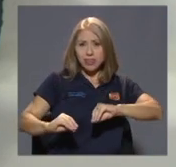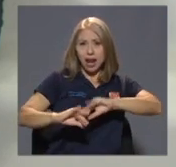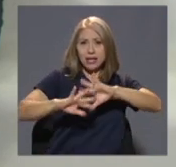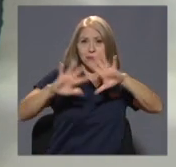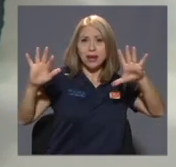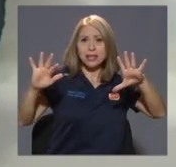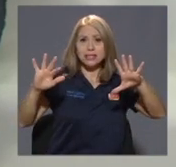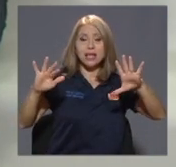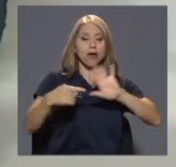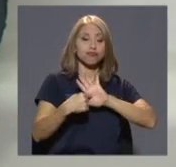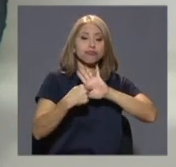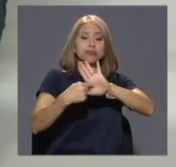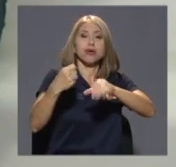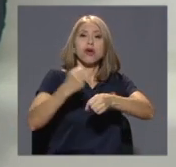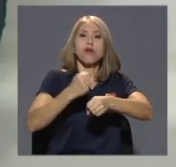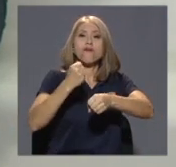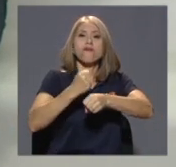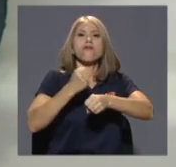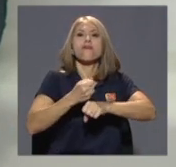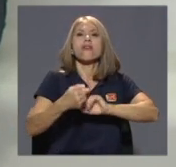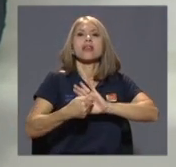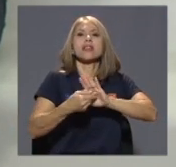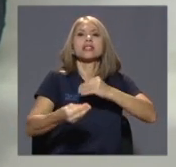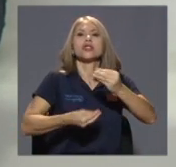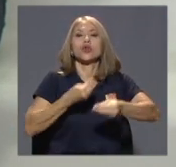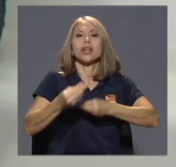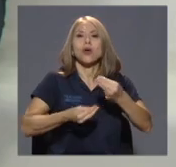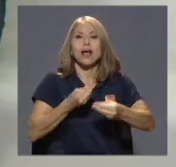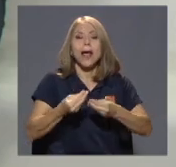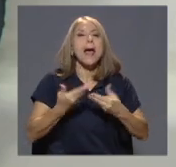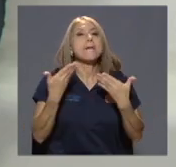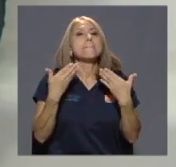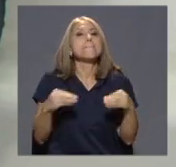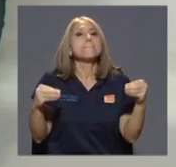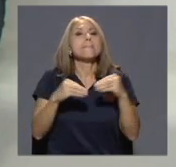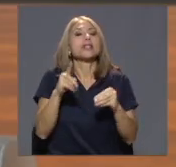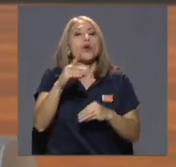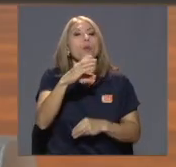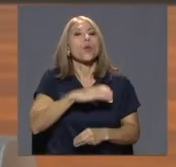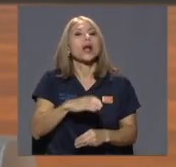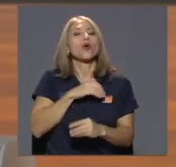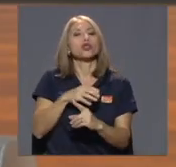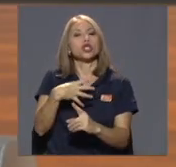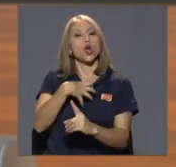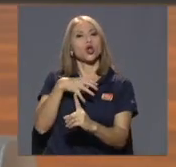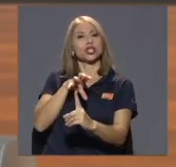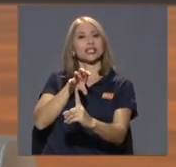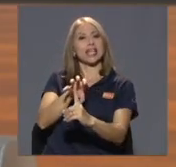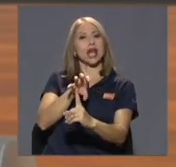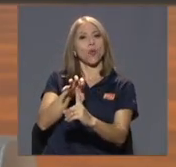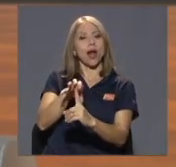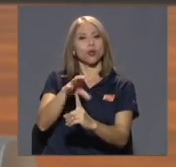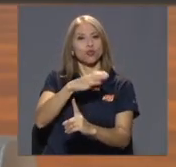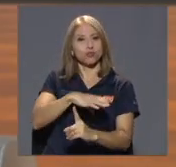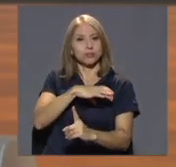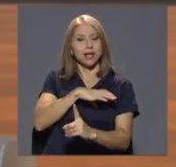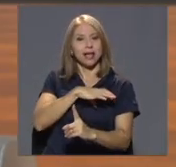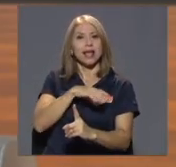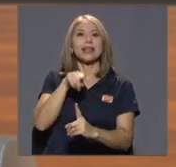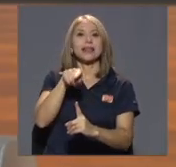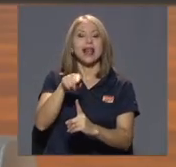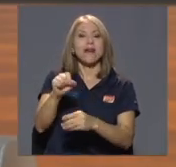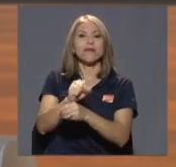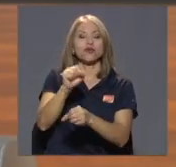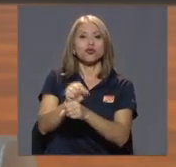una condición sine qua non de la función pública. Es decir, la función pública supone que